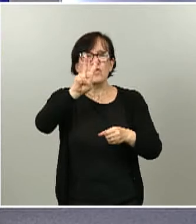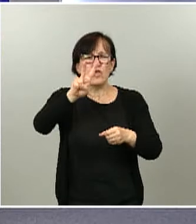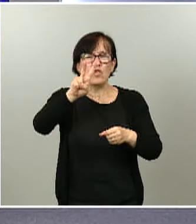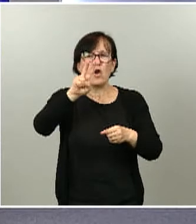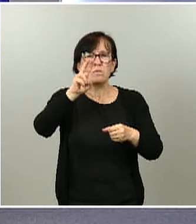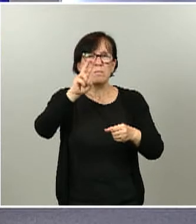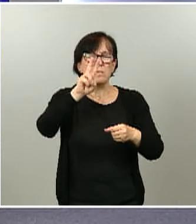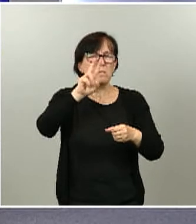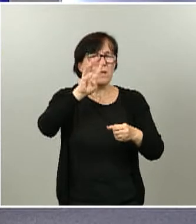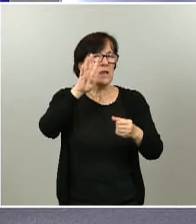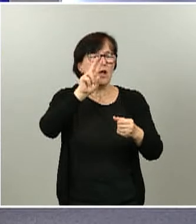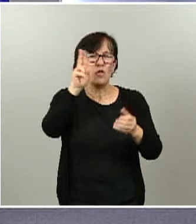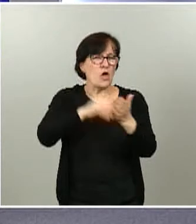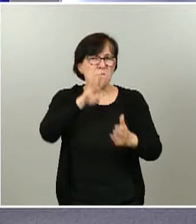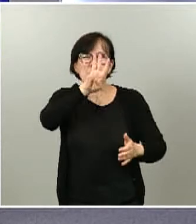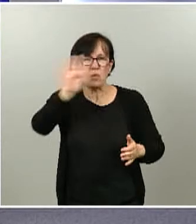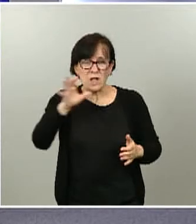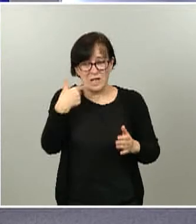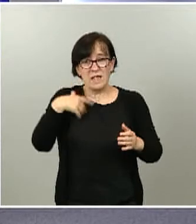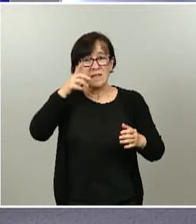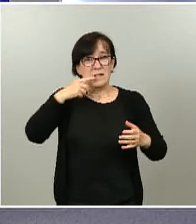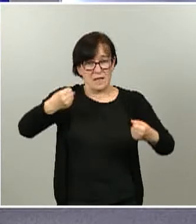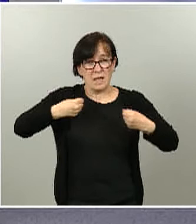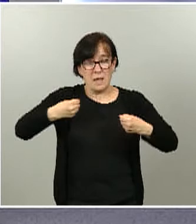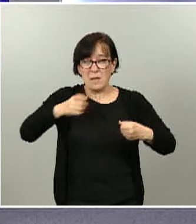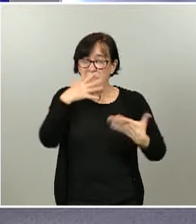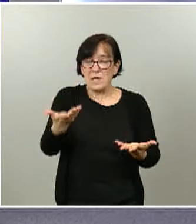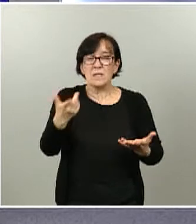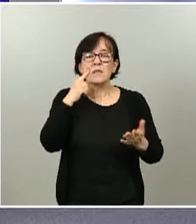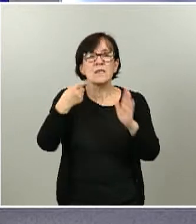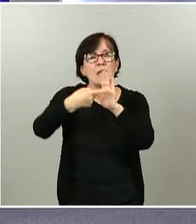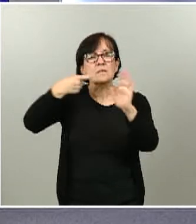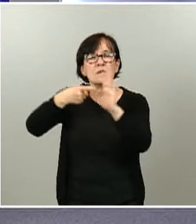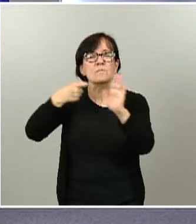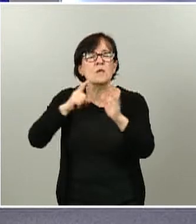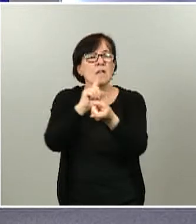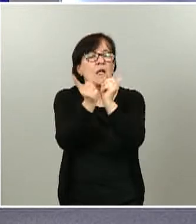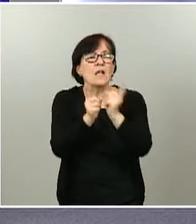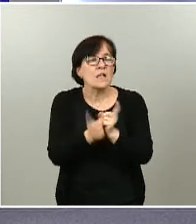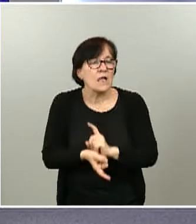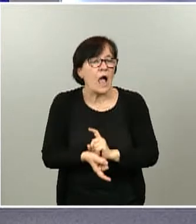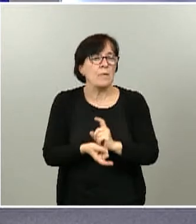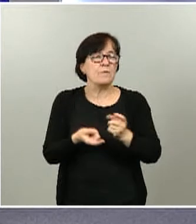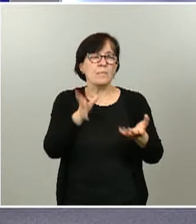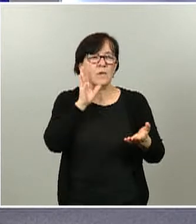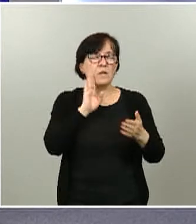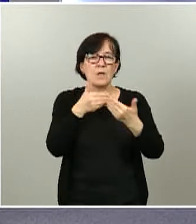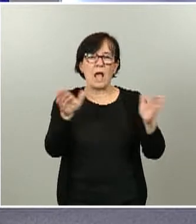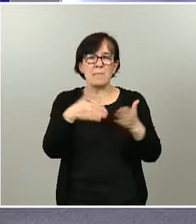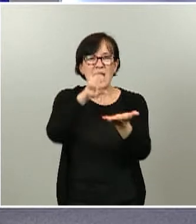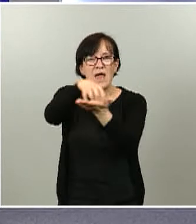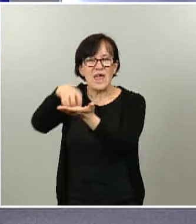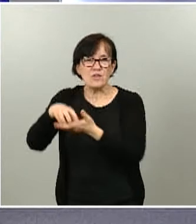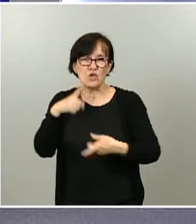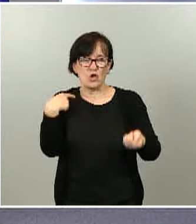quería preguntarle al ministro Illa sobre la desescalada, si prevé algún cambio el Gobierno en lo que se refiere a la apertura de centros comerciales, en